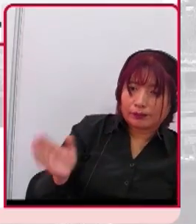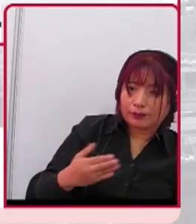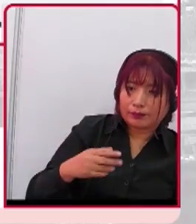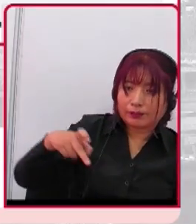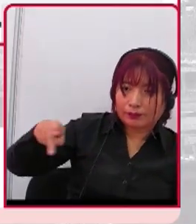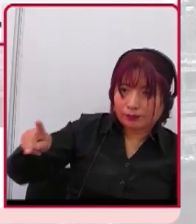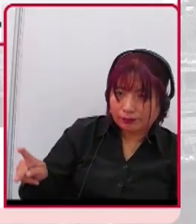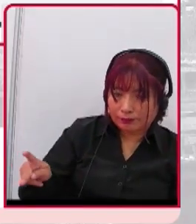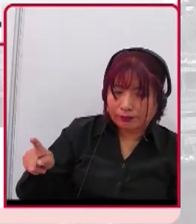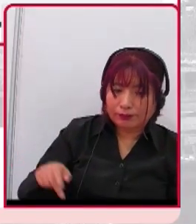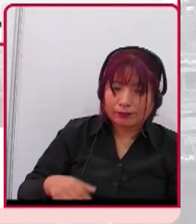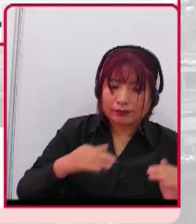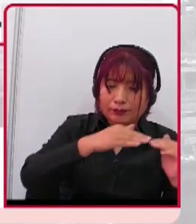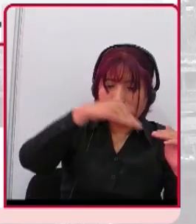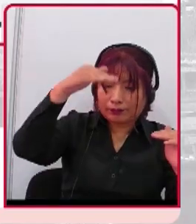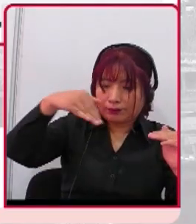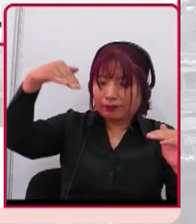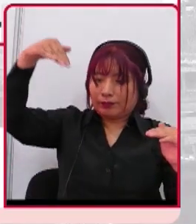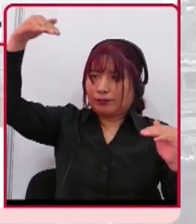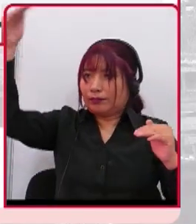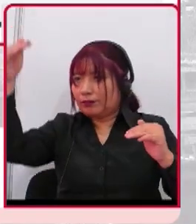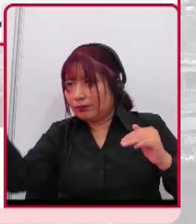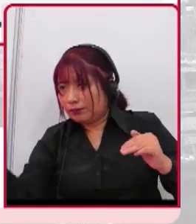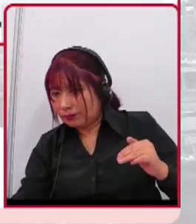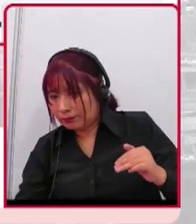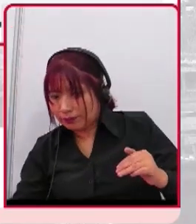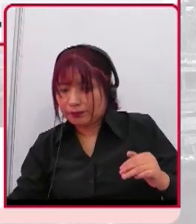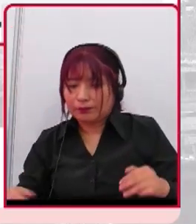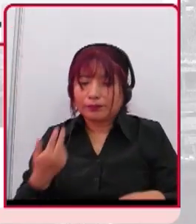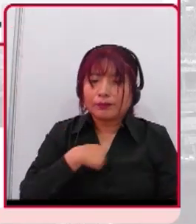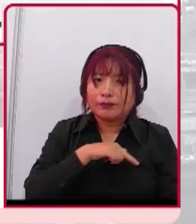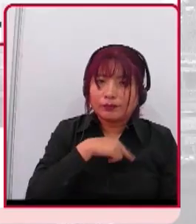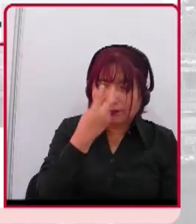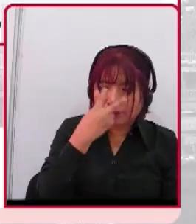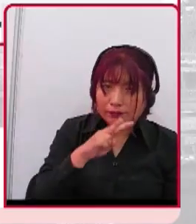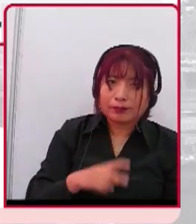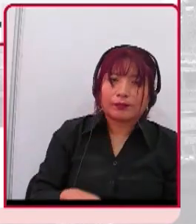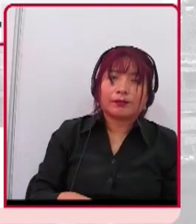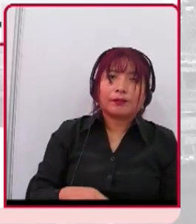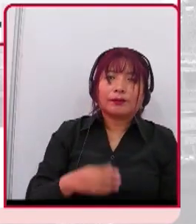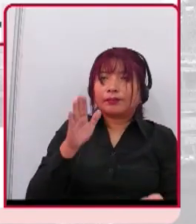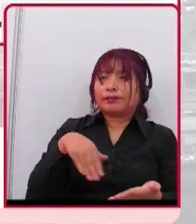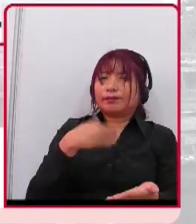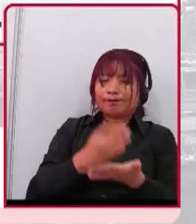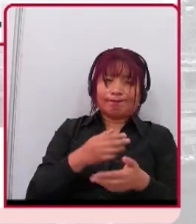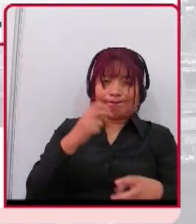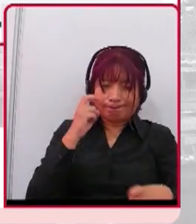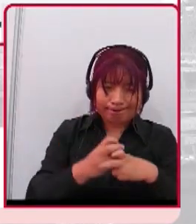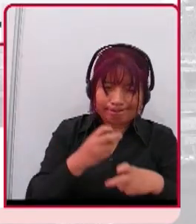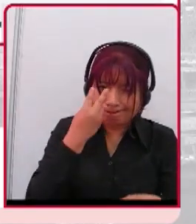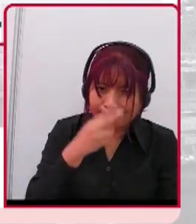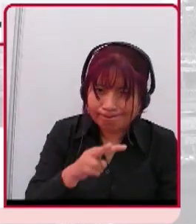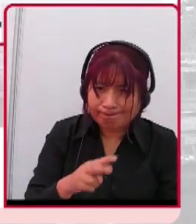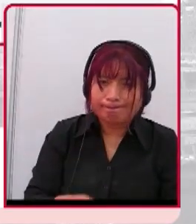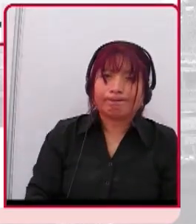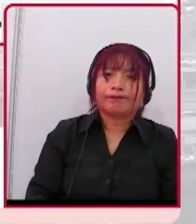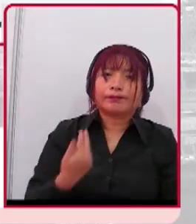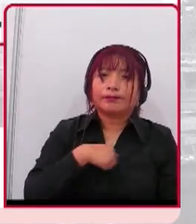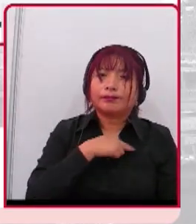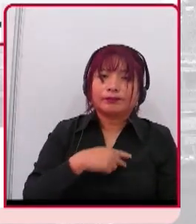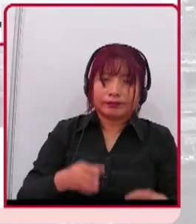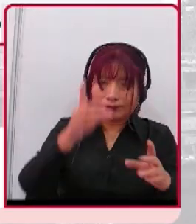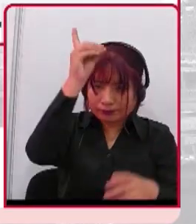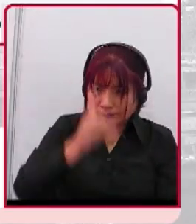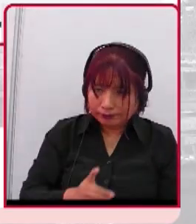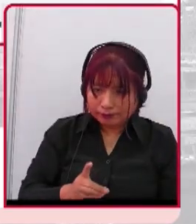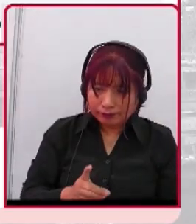cómo iba cayendo. Esto para nosotros como equipo de Cerro Corona lo definimos como un reto, como un desafío, y decidimos trabajar en